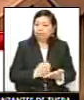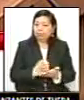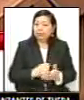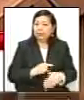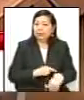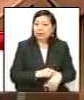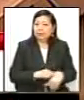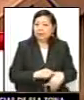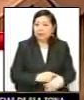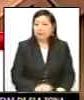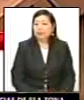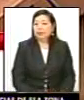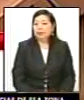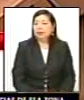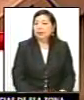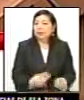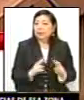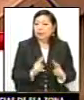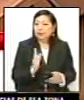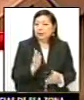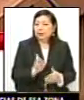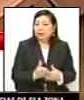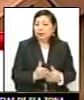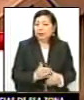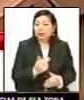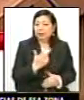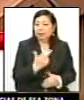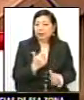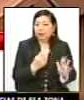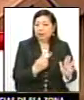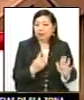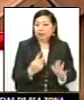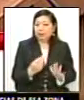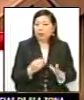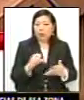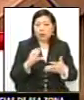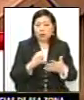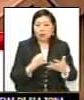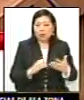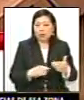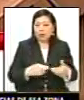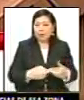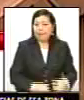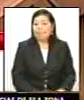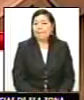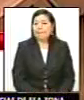de actos funcionales contemplado y sancionado en el artículo 377 del Código Penal.